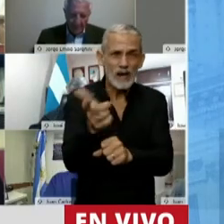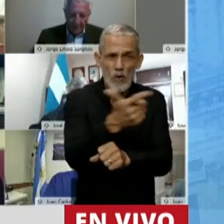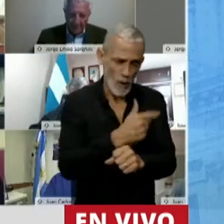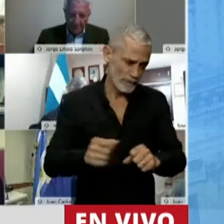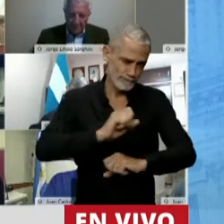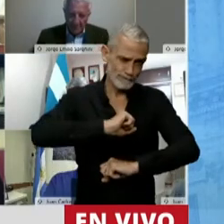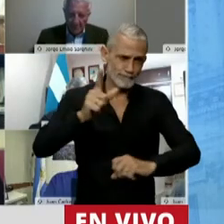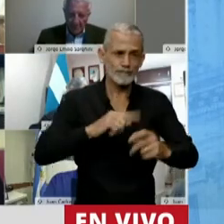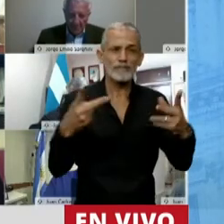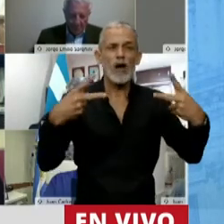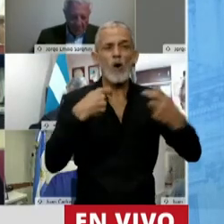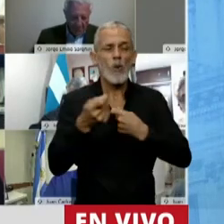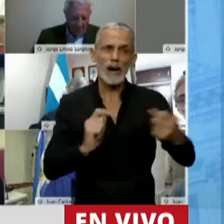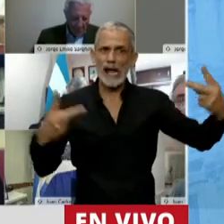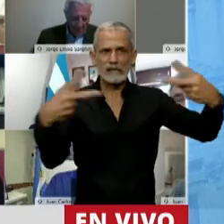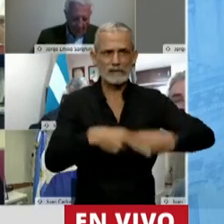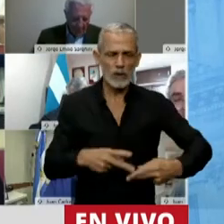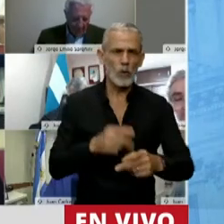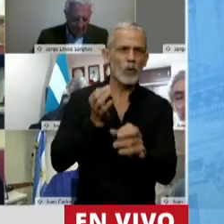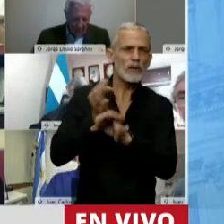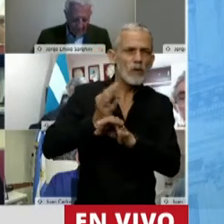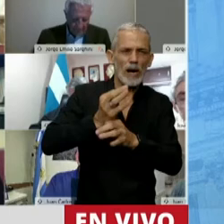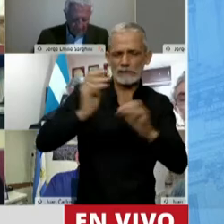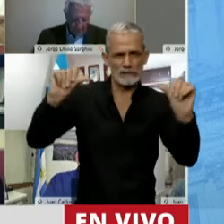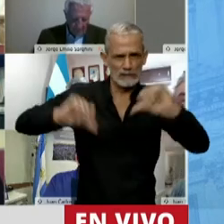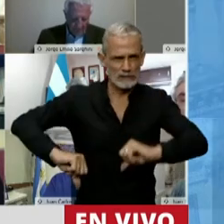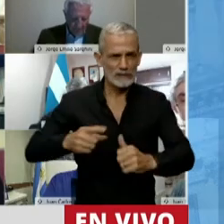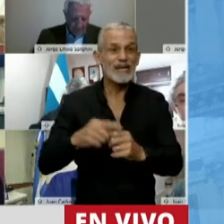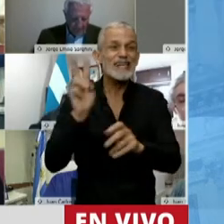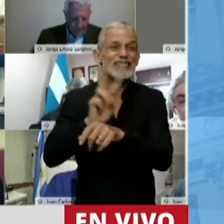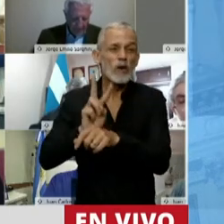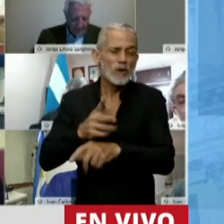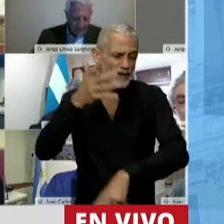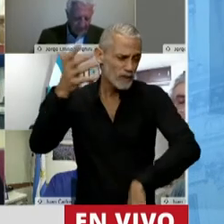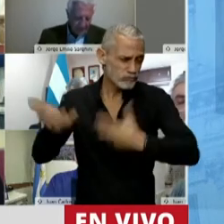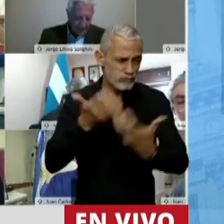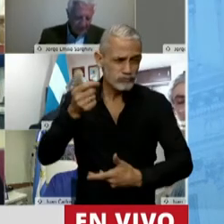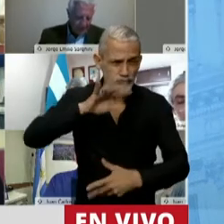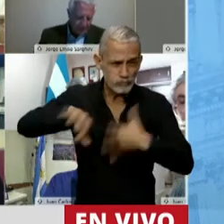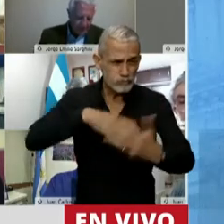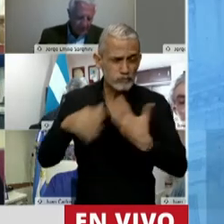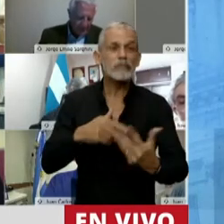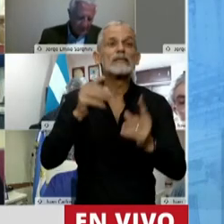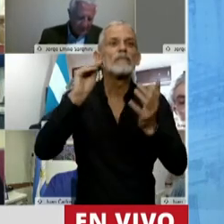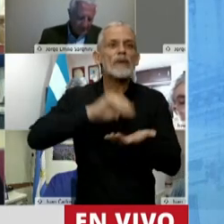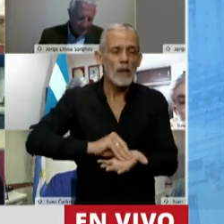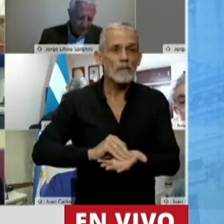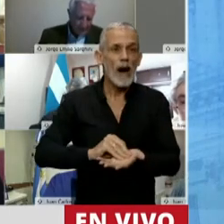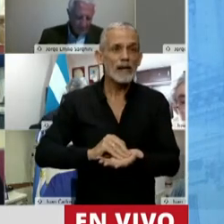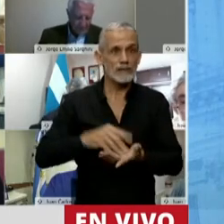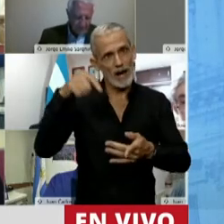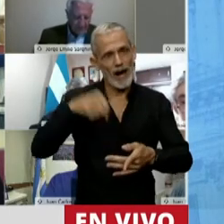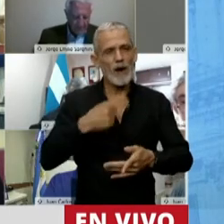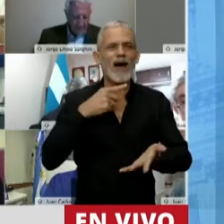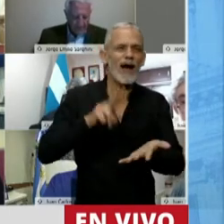el ajuste de los jubilados, un sistema educativo en crisis, la seguridad en llama y una vez más marcamos con esta